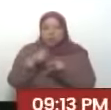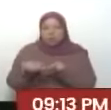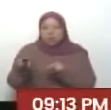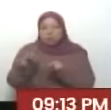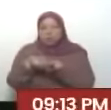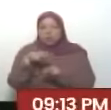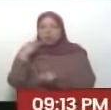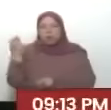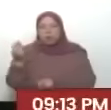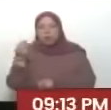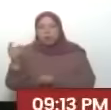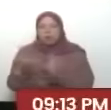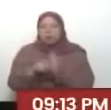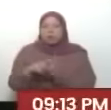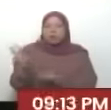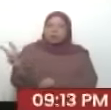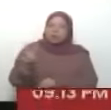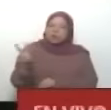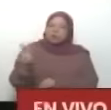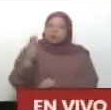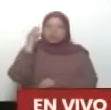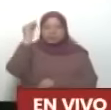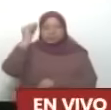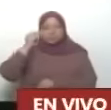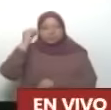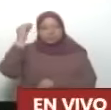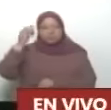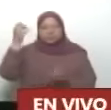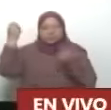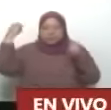la juventud liceísta de Venezuela. Creo, de verdad.